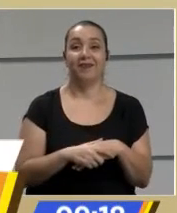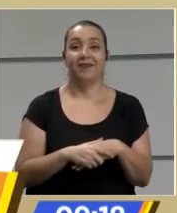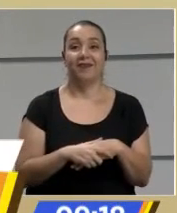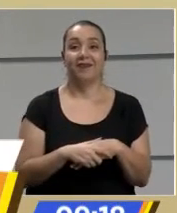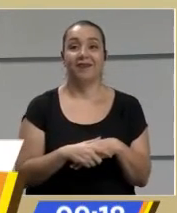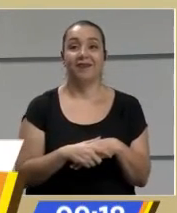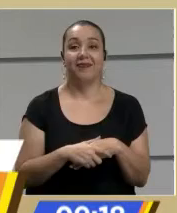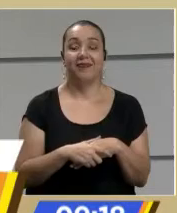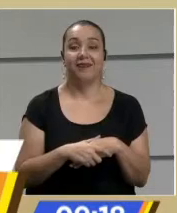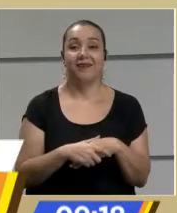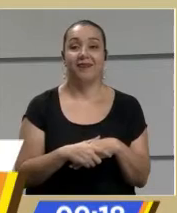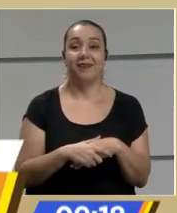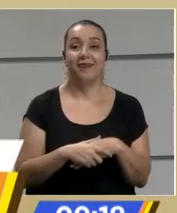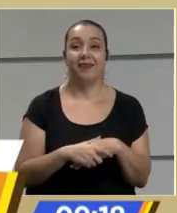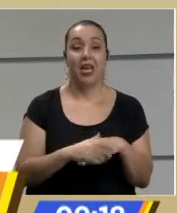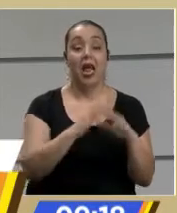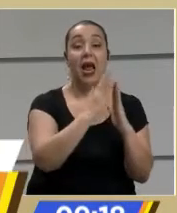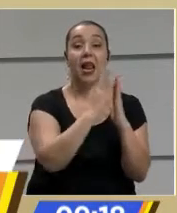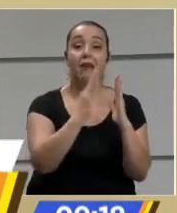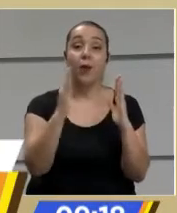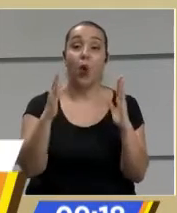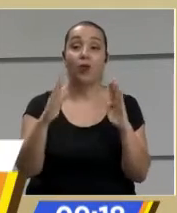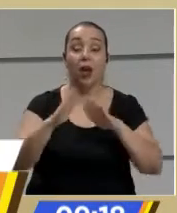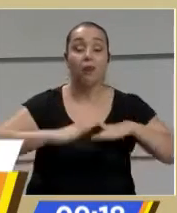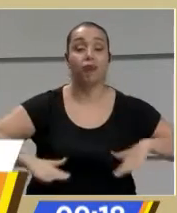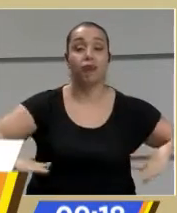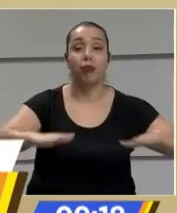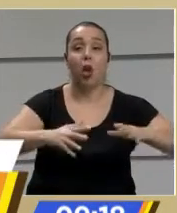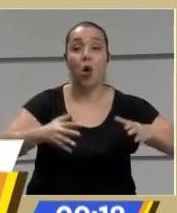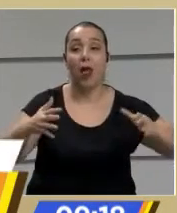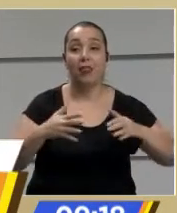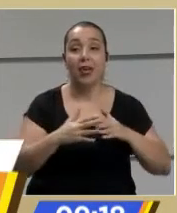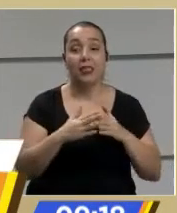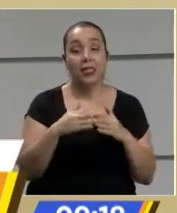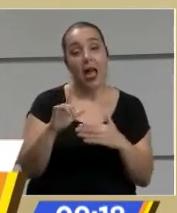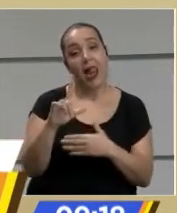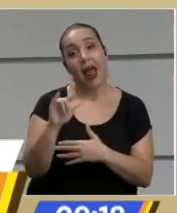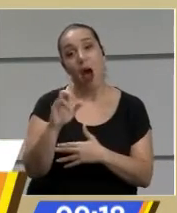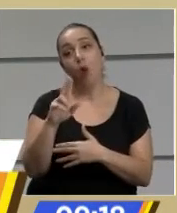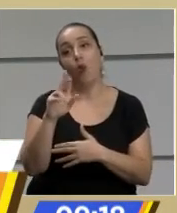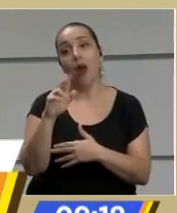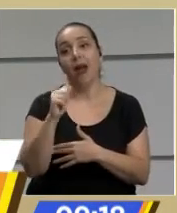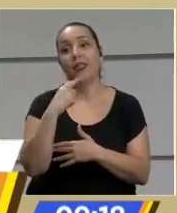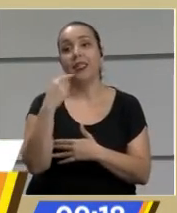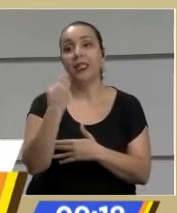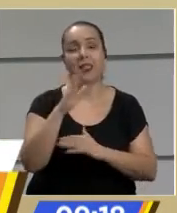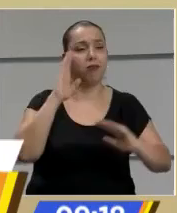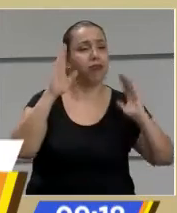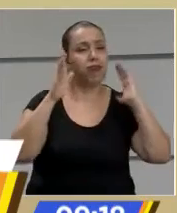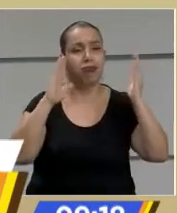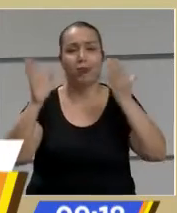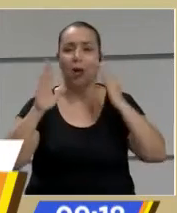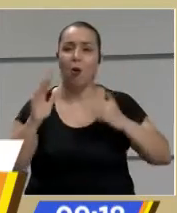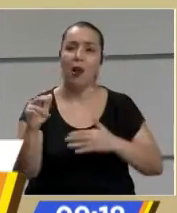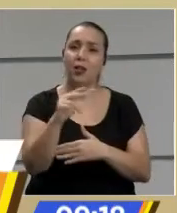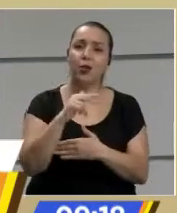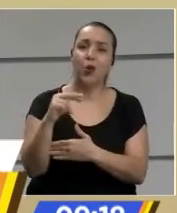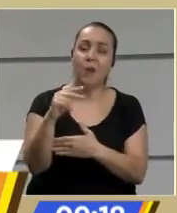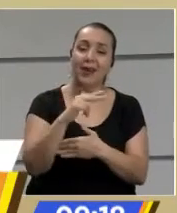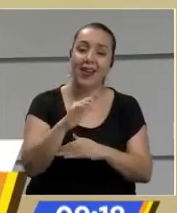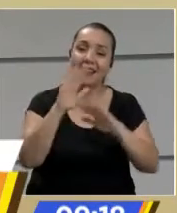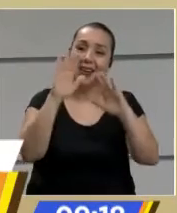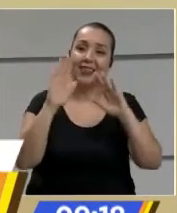favor! La biblioteca Llano Grande, está diciendo a Nancy. Laura Bonilla, un saludo para las compañeras excelentes